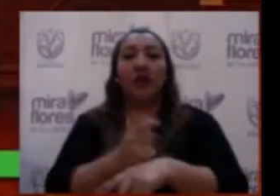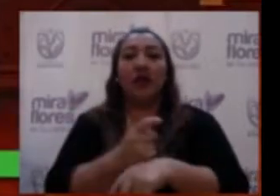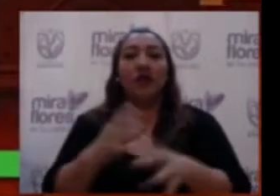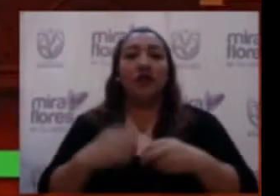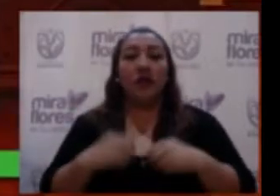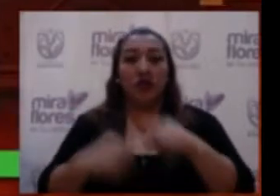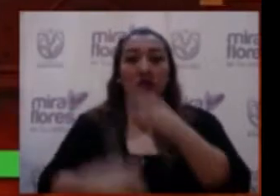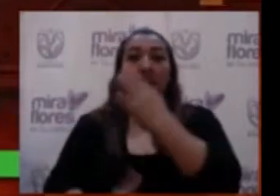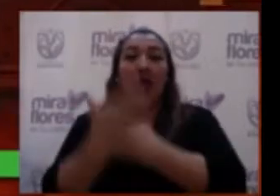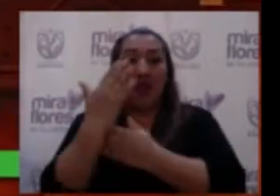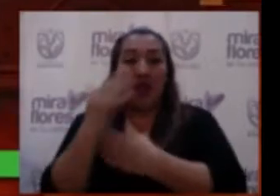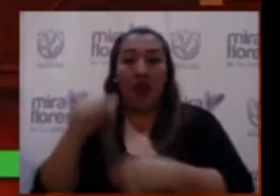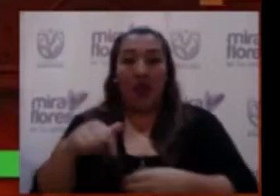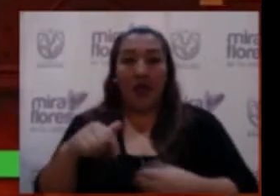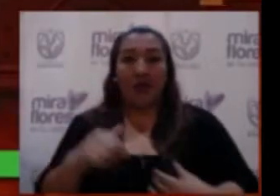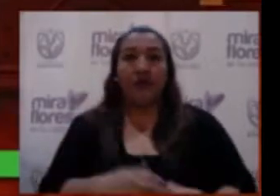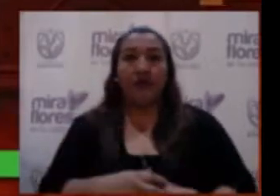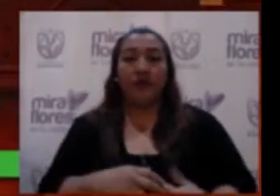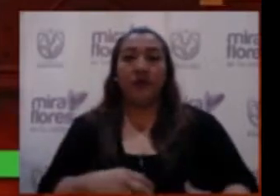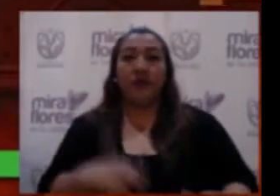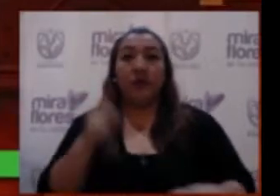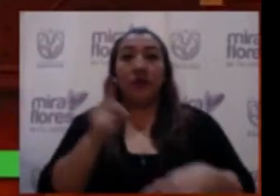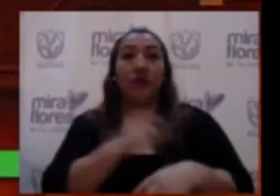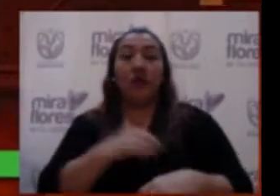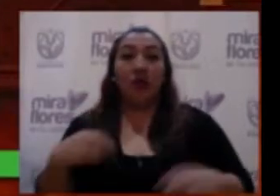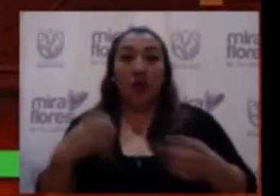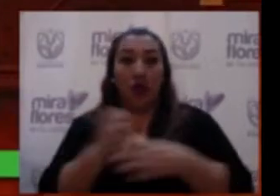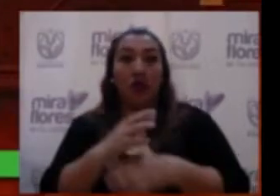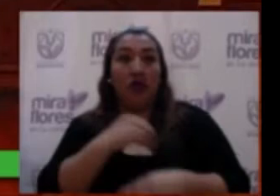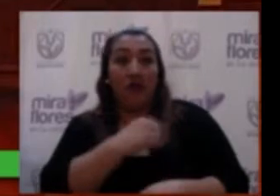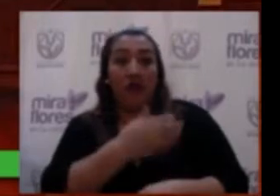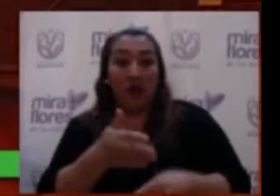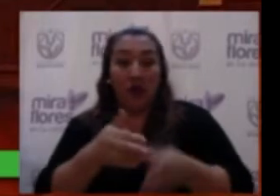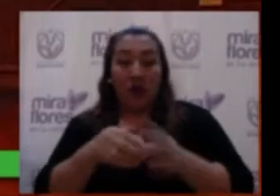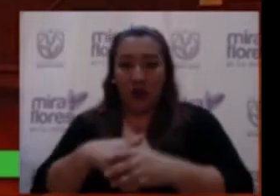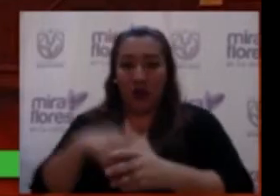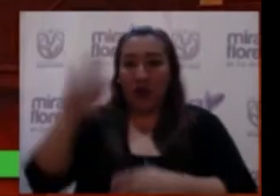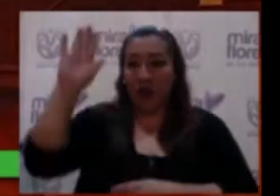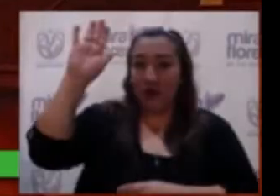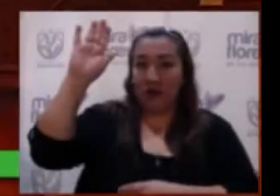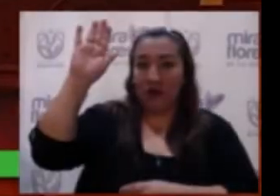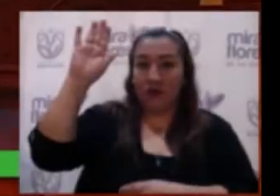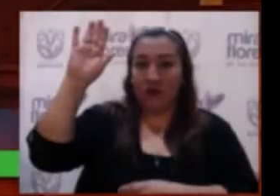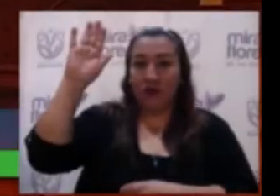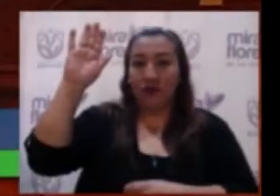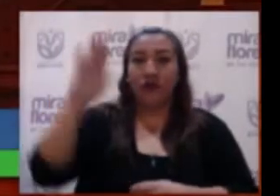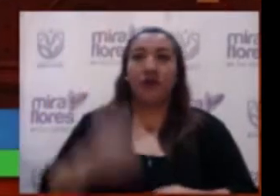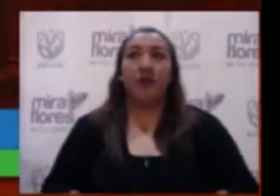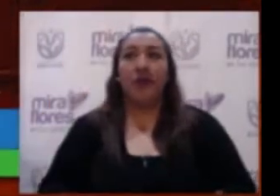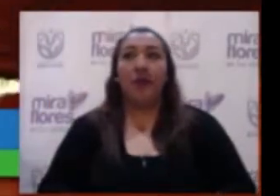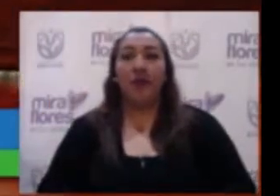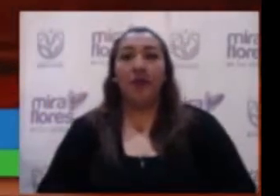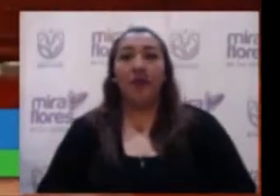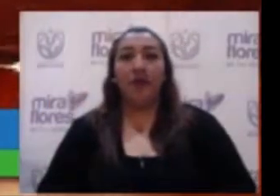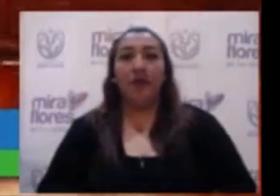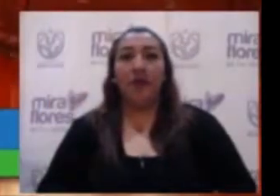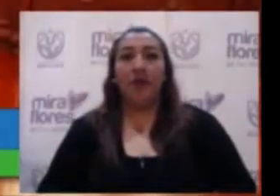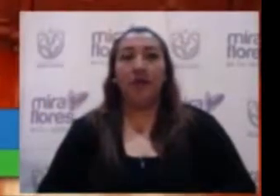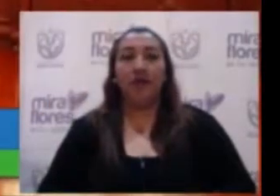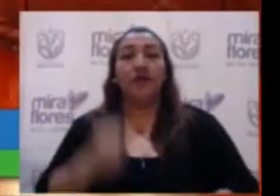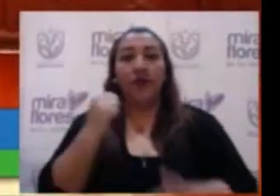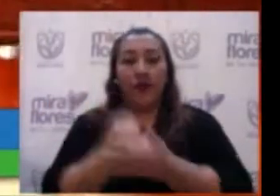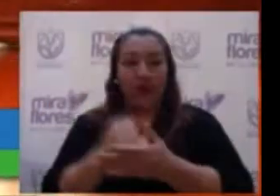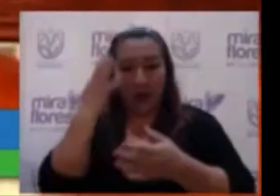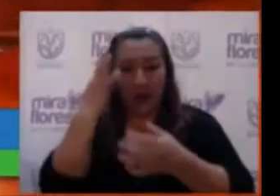acuerdos tomados esta mañana. Aquellos miembros del Consejo que estén a favor, sin hacer expresarlo en señal de conformidad, se aprueba